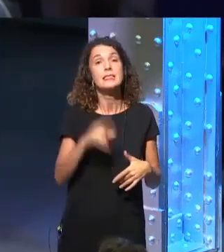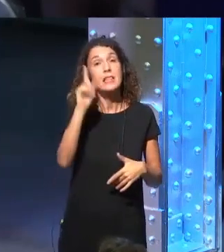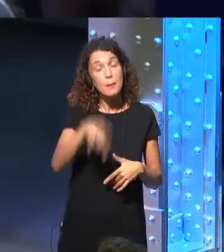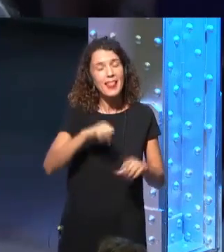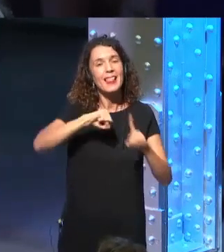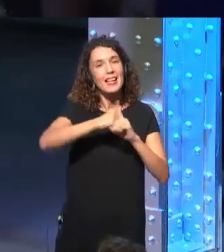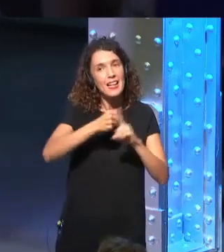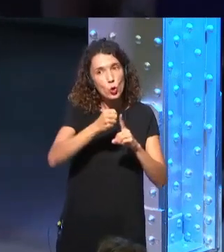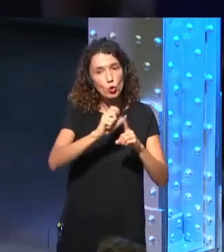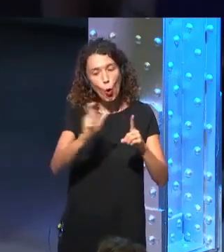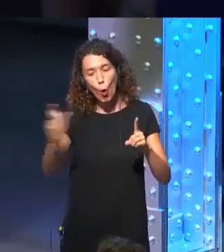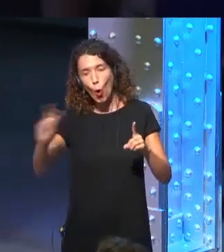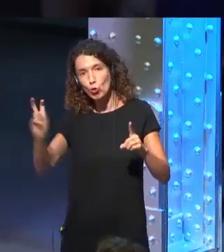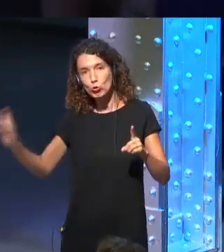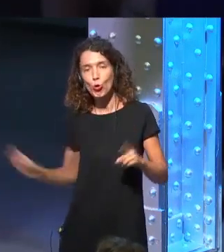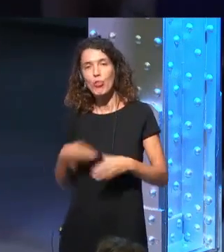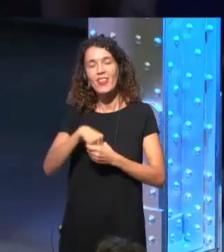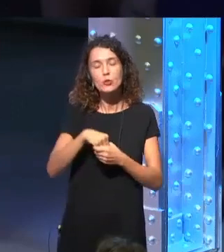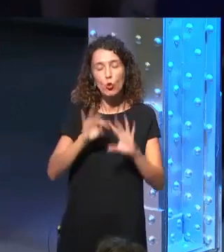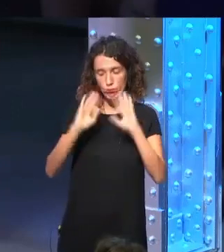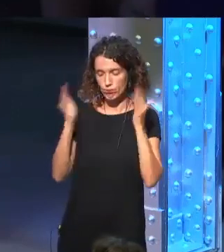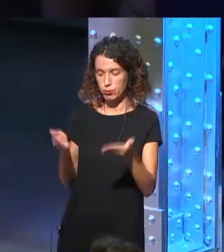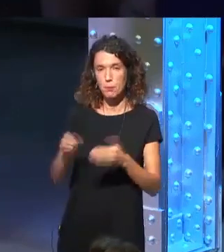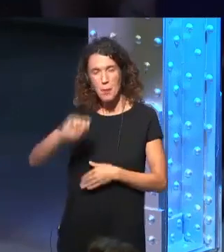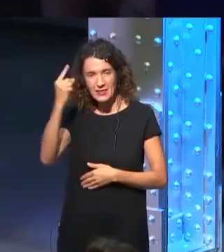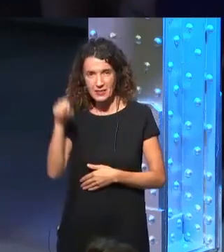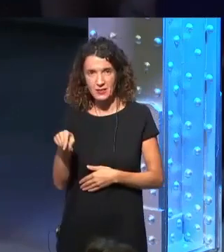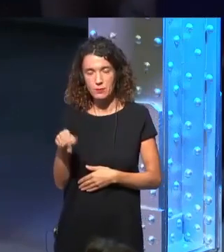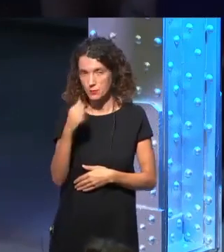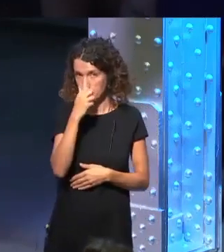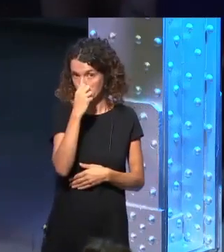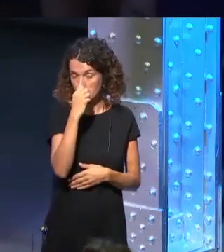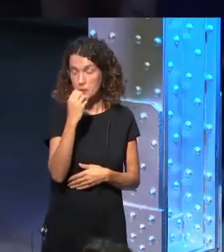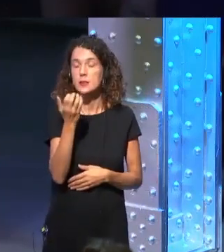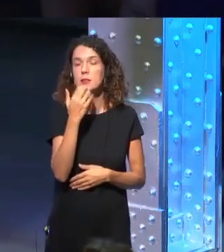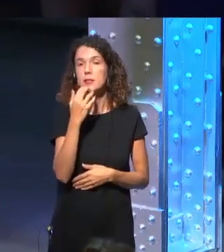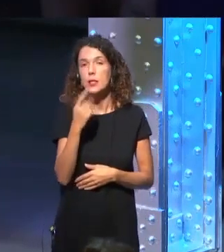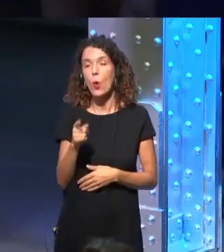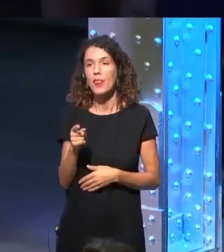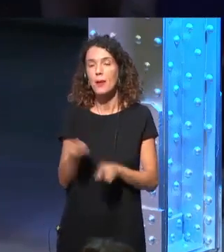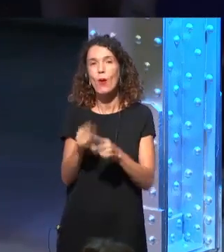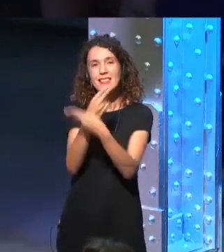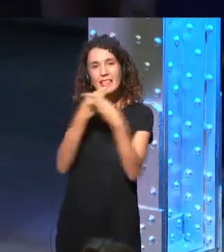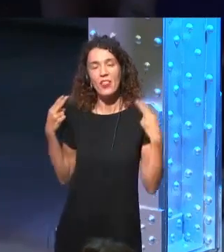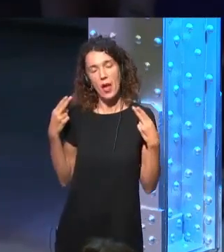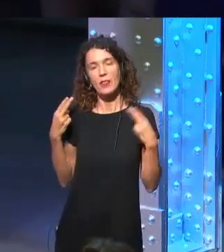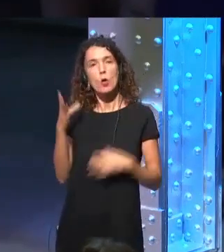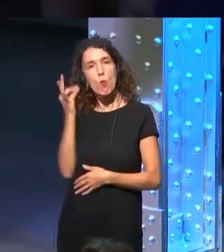de acoso que específicamente se centra en silenciarte a ti como